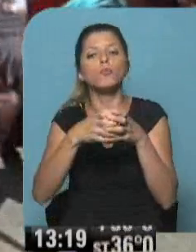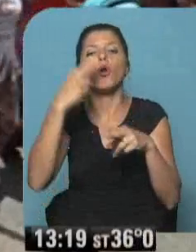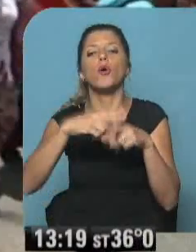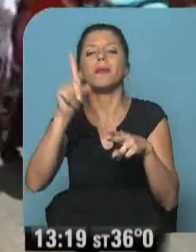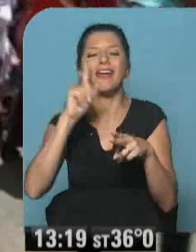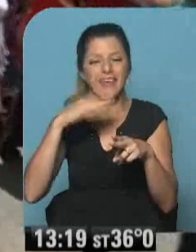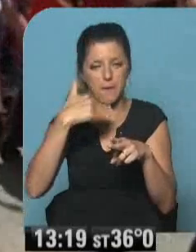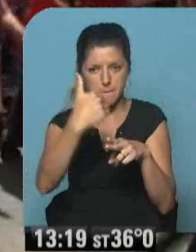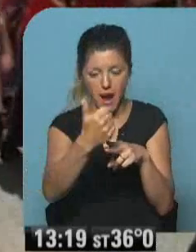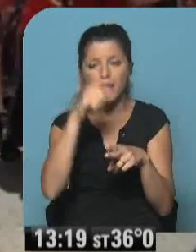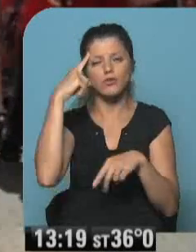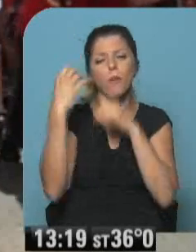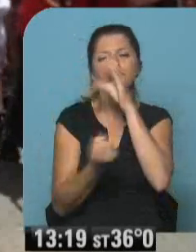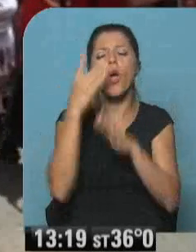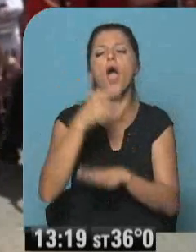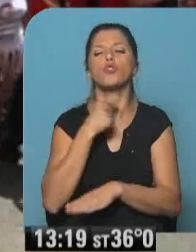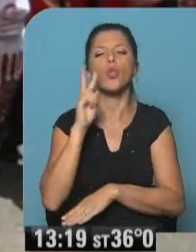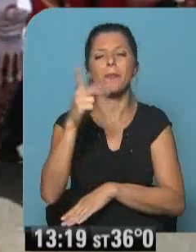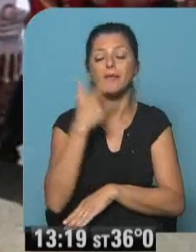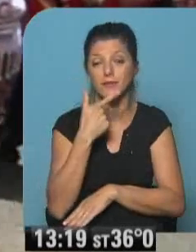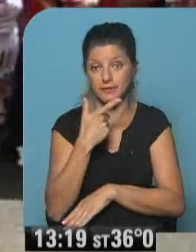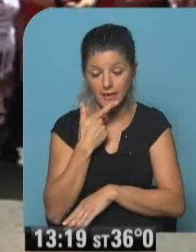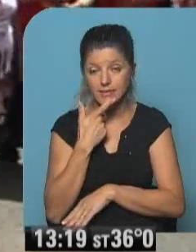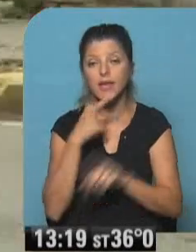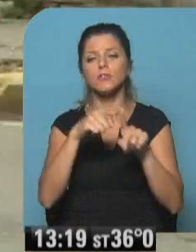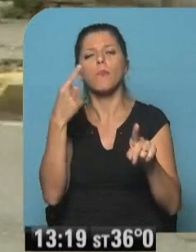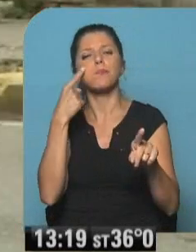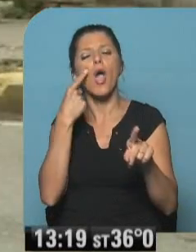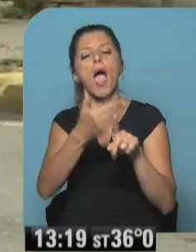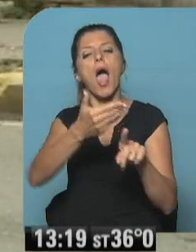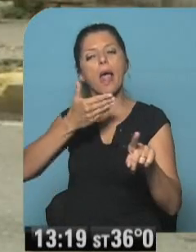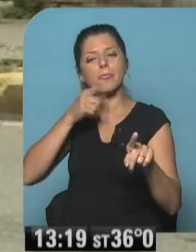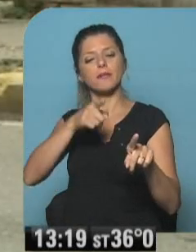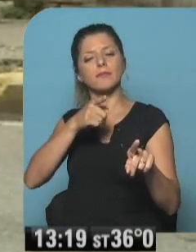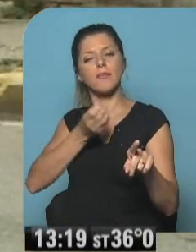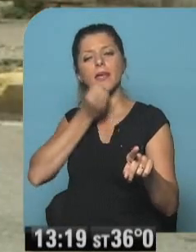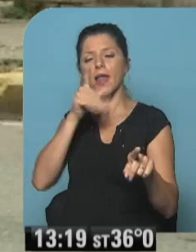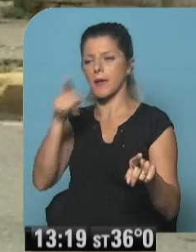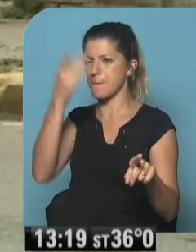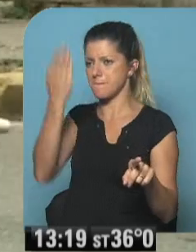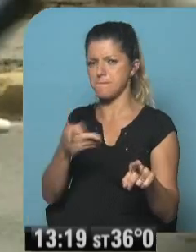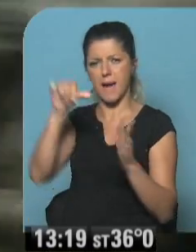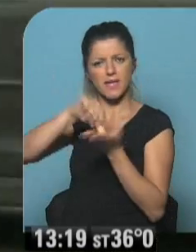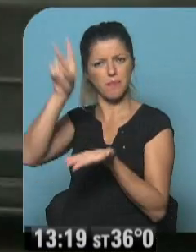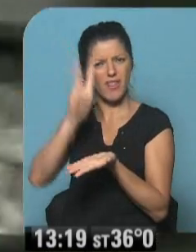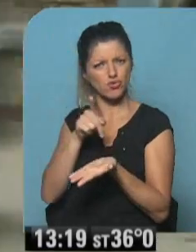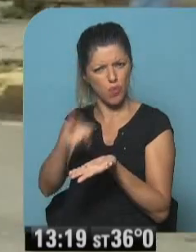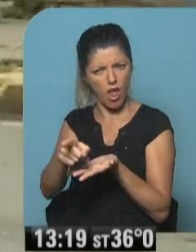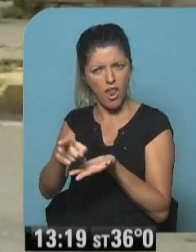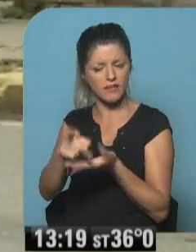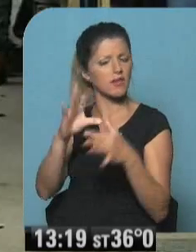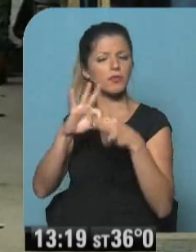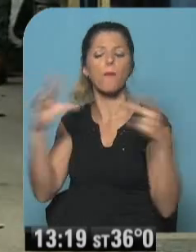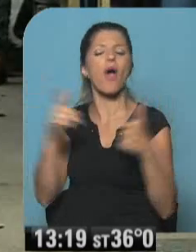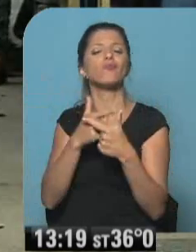surgido en agosto de 2017 que se dio a conocer con una declaración en la que afirmaba que Venezuela había dejado de ser una